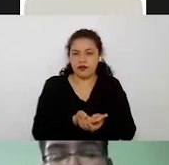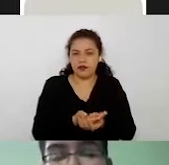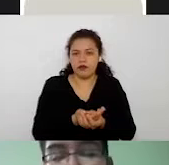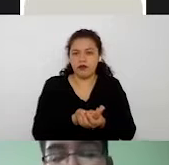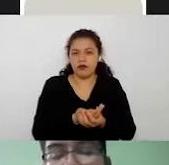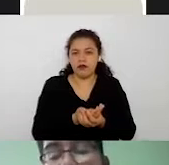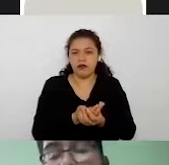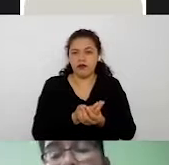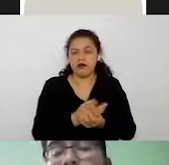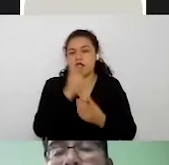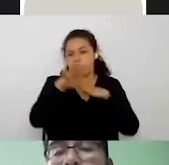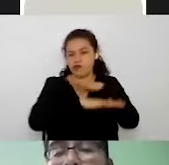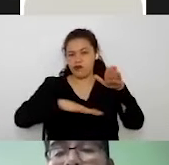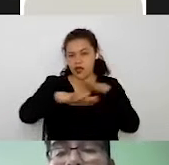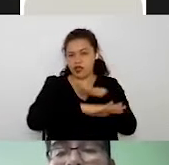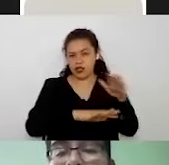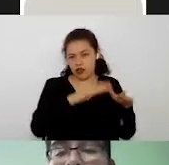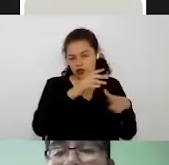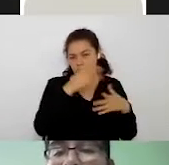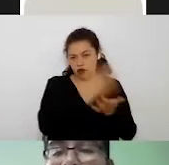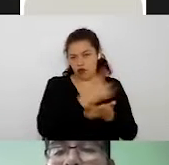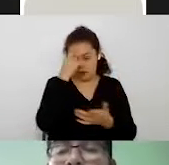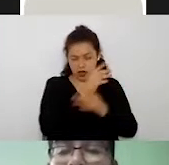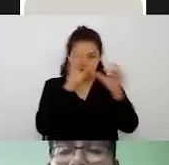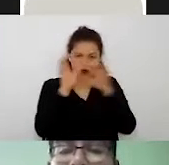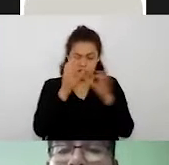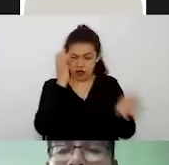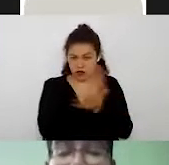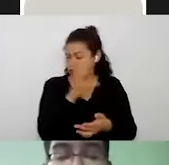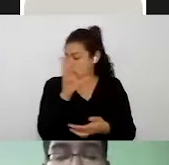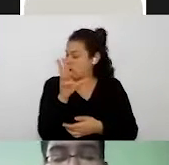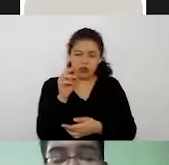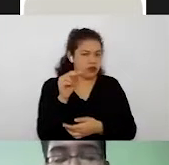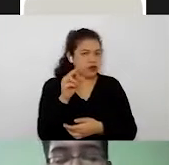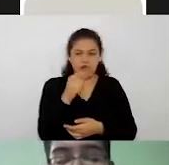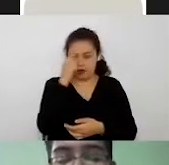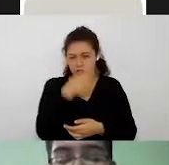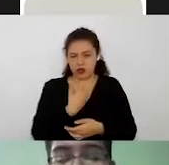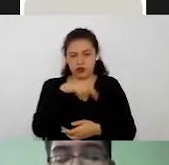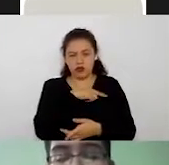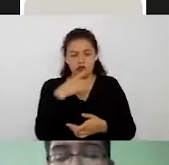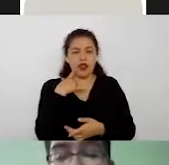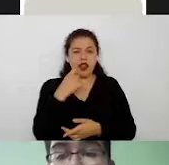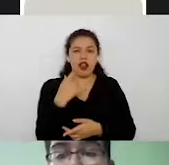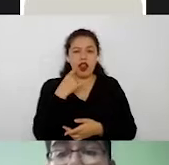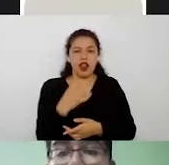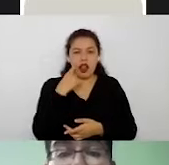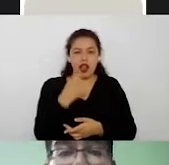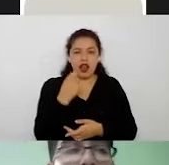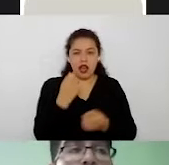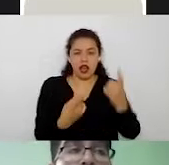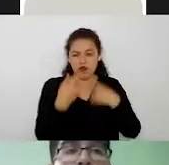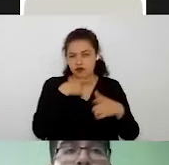y básicamente ahí no solo es de la brigada de comunicación, sino de todos nosotros, el tratar de no esparcir algún